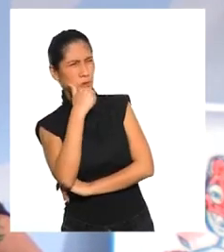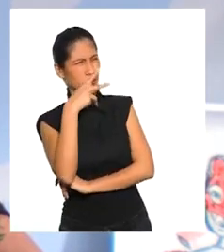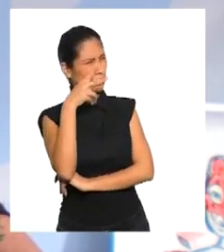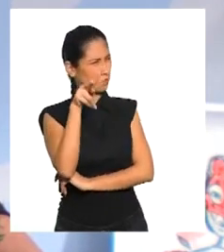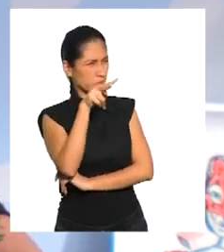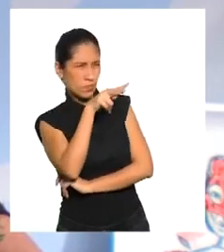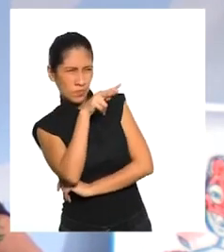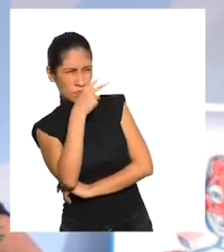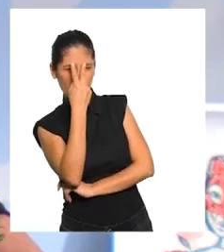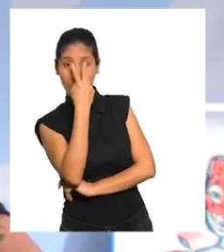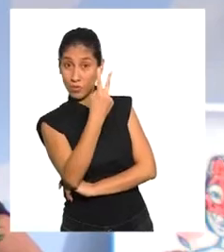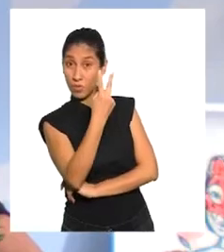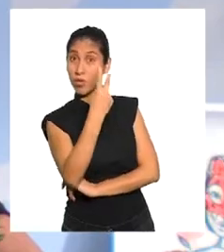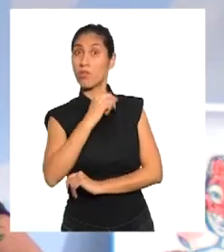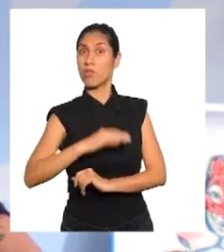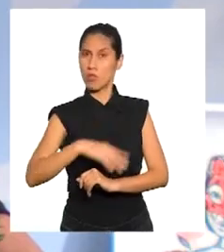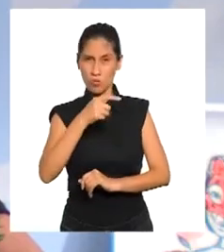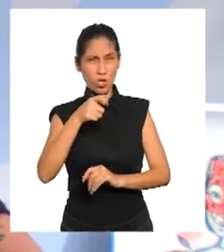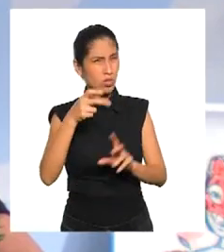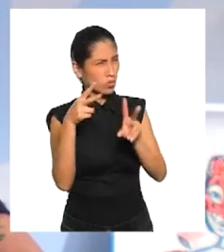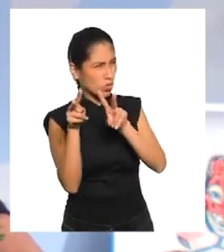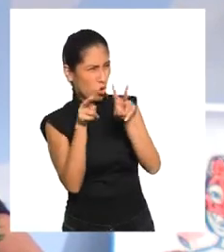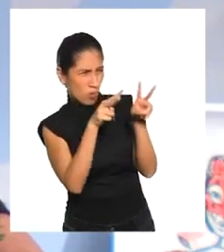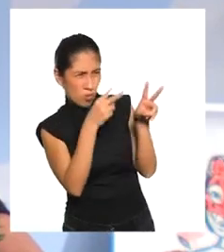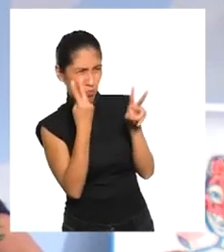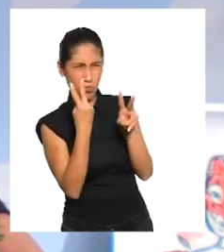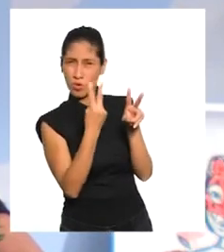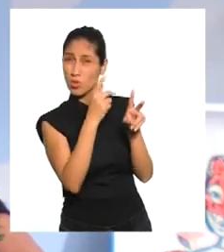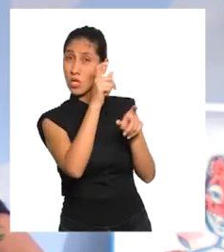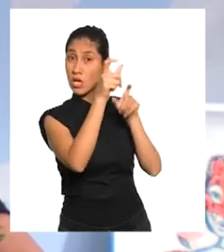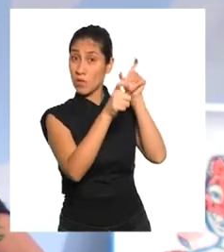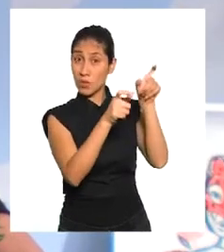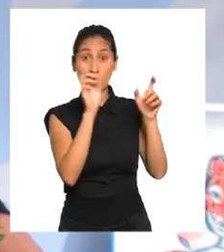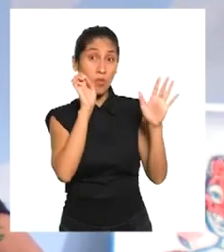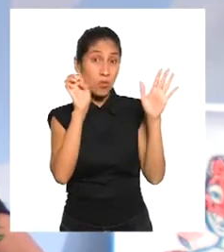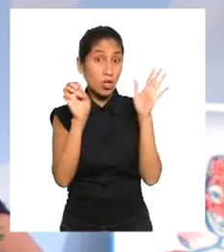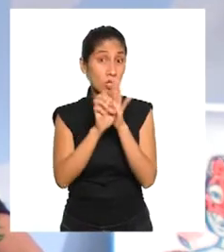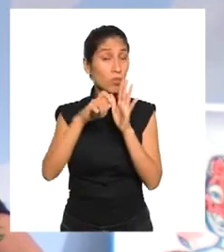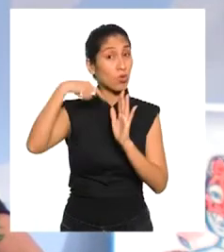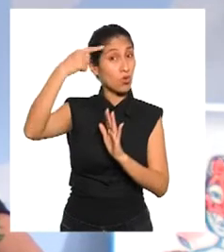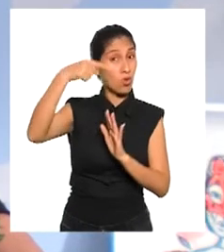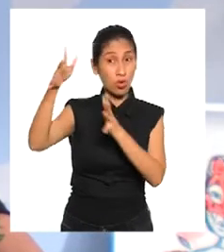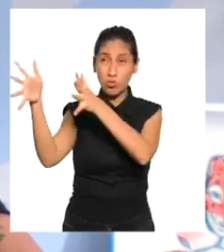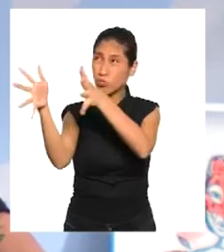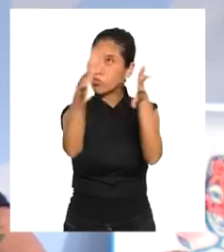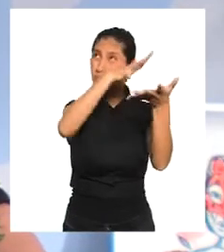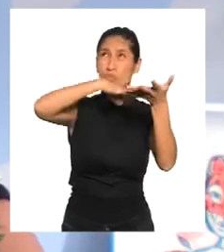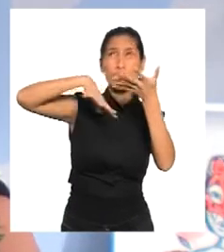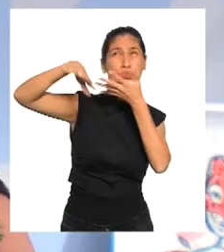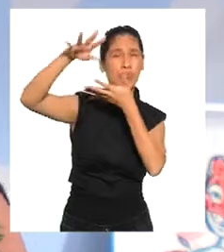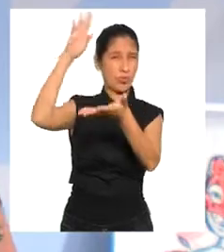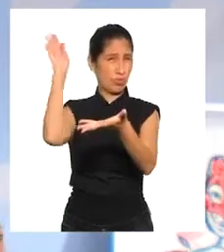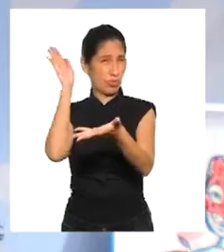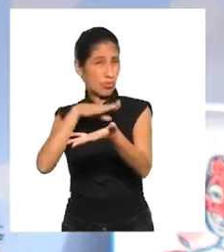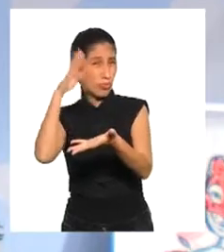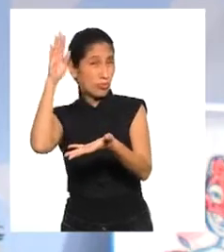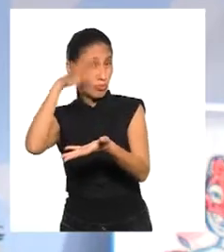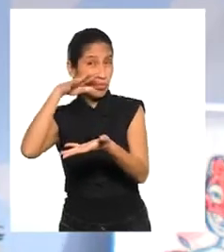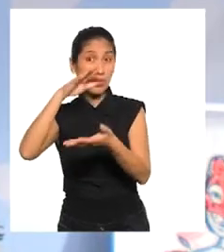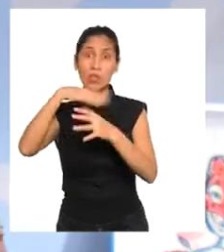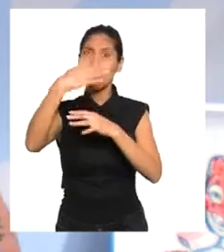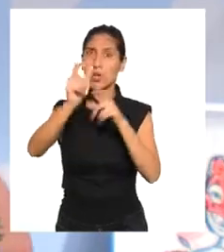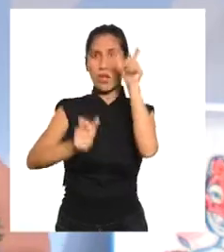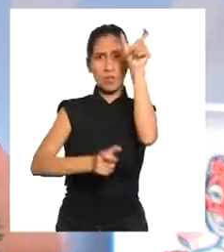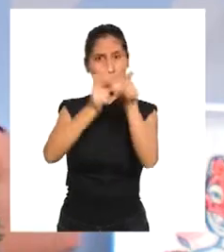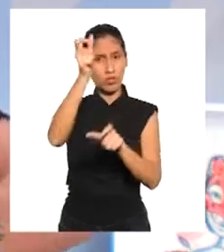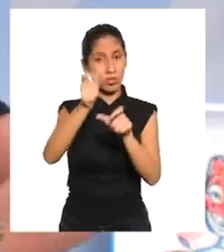sociales. Así, rastreó cómo los cambios en los niveles diarios de contaminación afectan la felicidad de